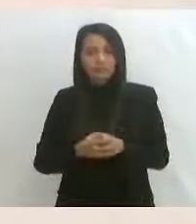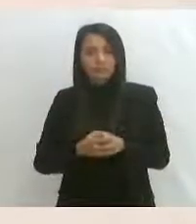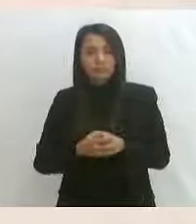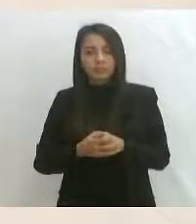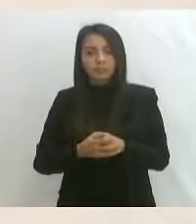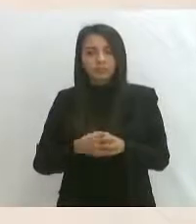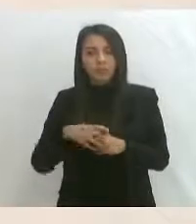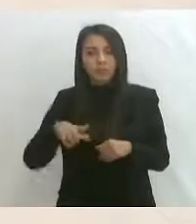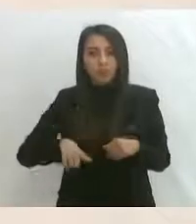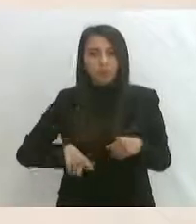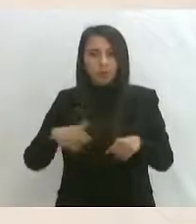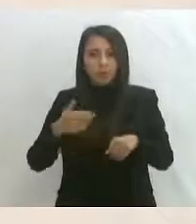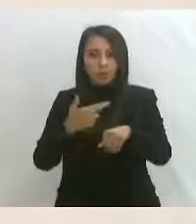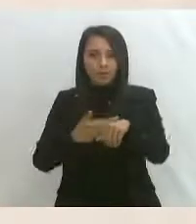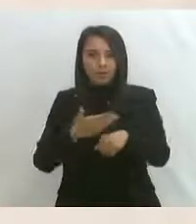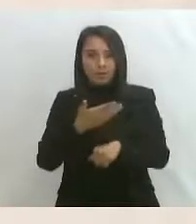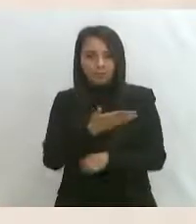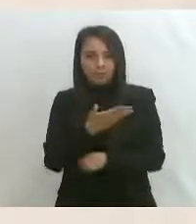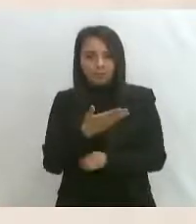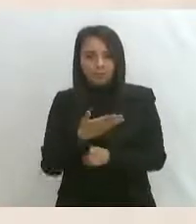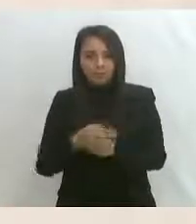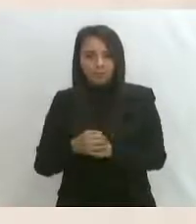haciendo el gobernador